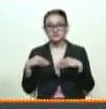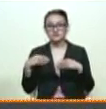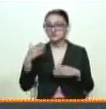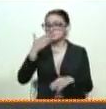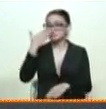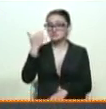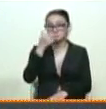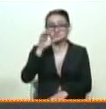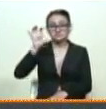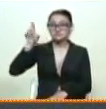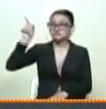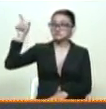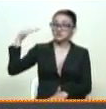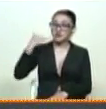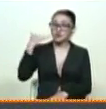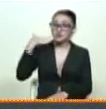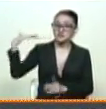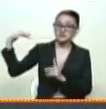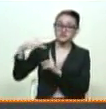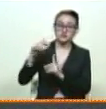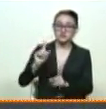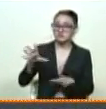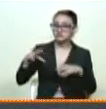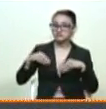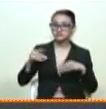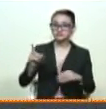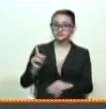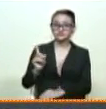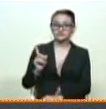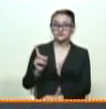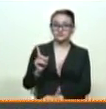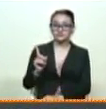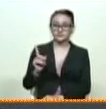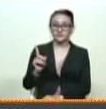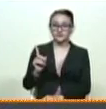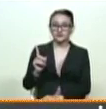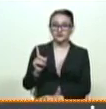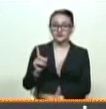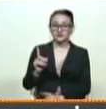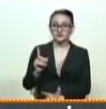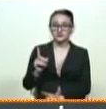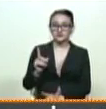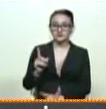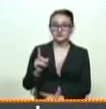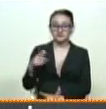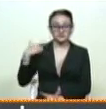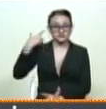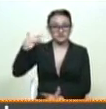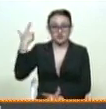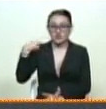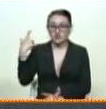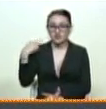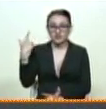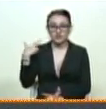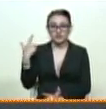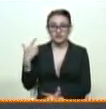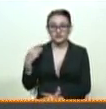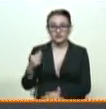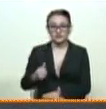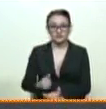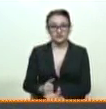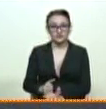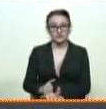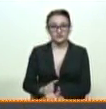imperialistas del gobierno de los Estados Unidos, nos parece una actitud delirante, una